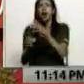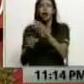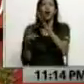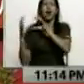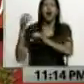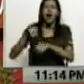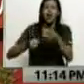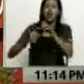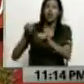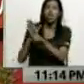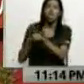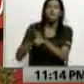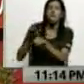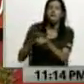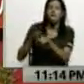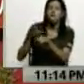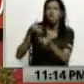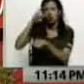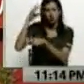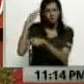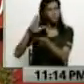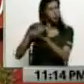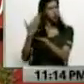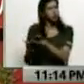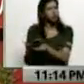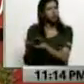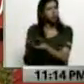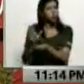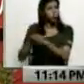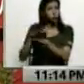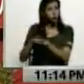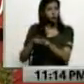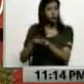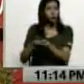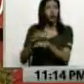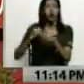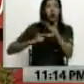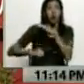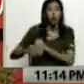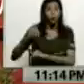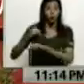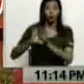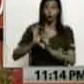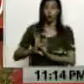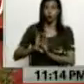Enrique Paloma será la última